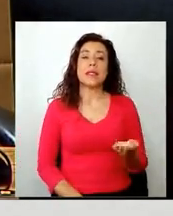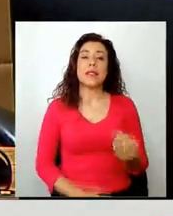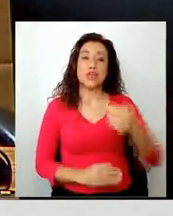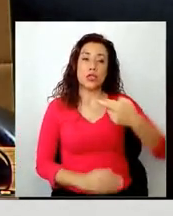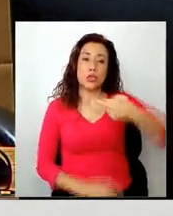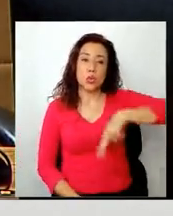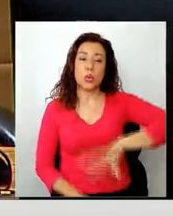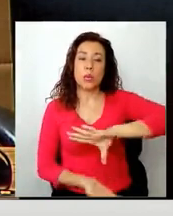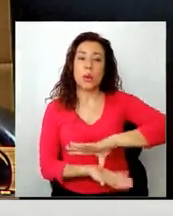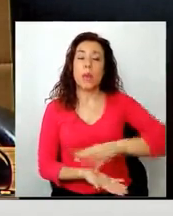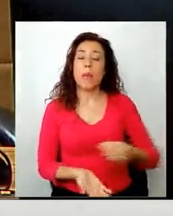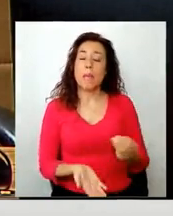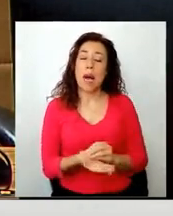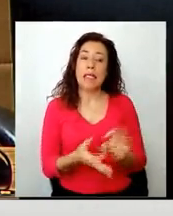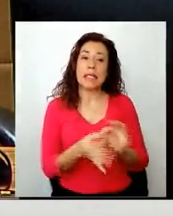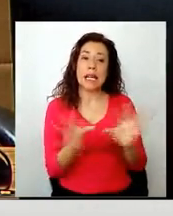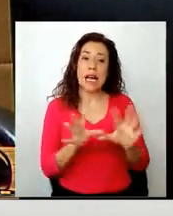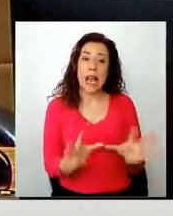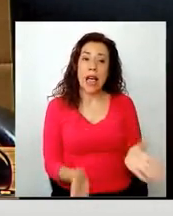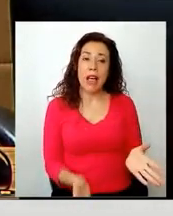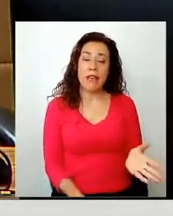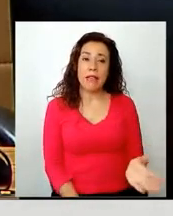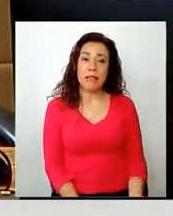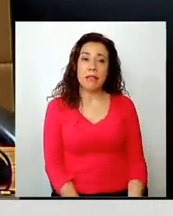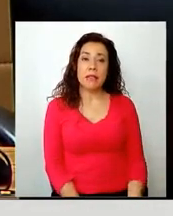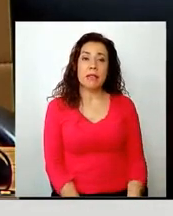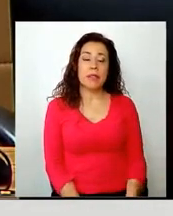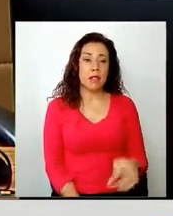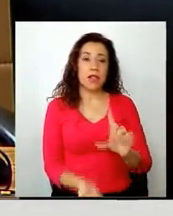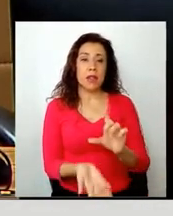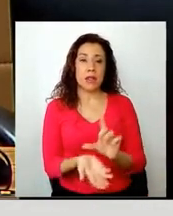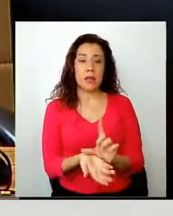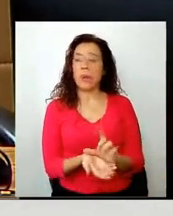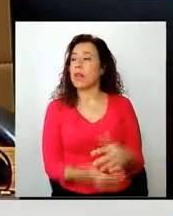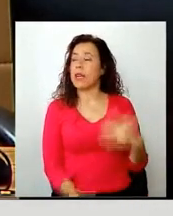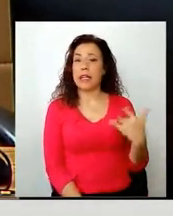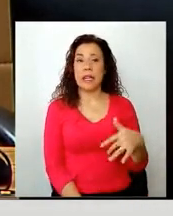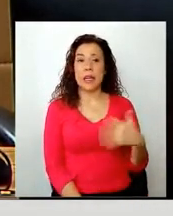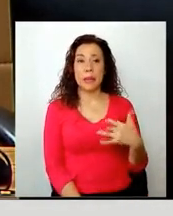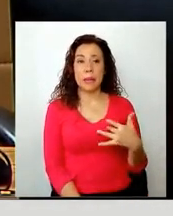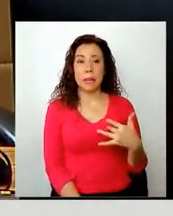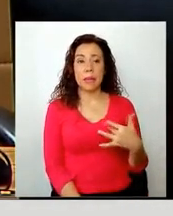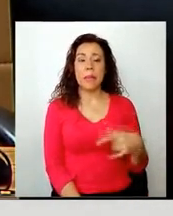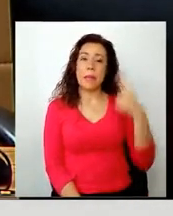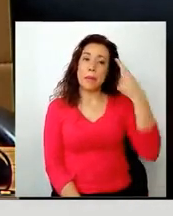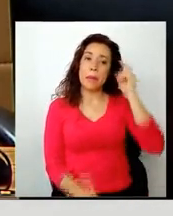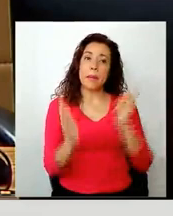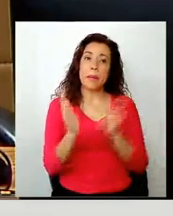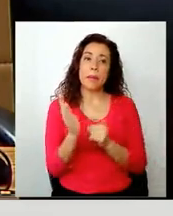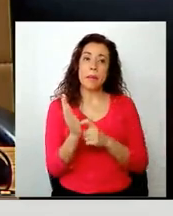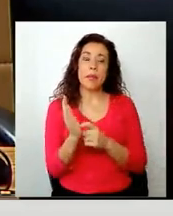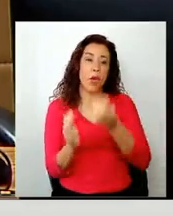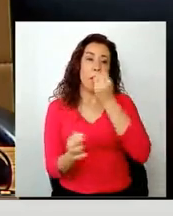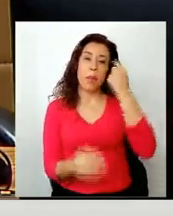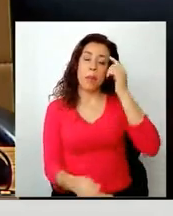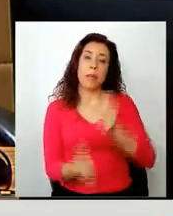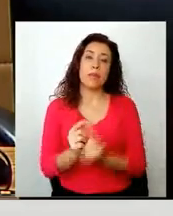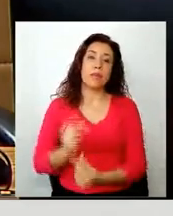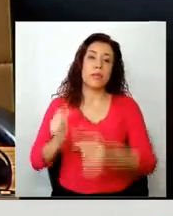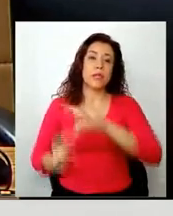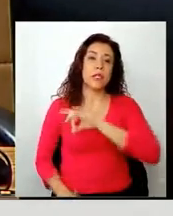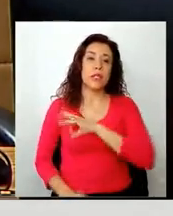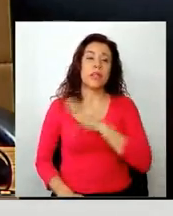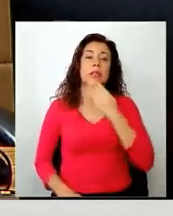aún más Si tenemos en cuenta que estos sectores son indispensables en la producción de alimento para todo chile y para la exportación